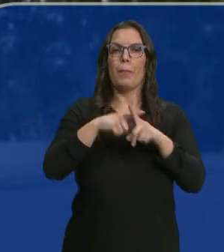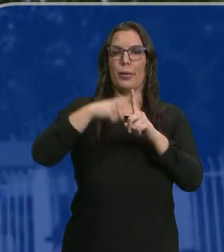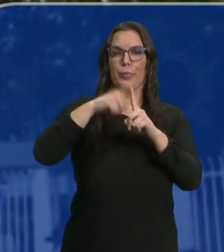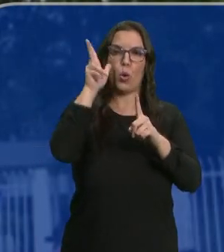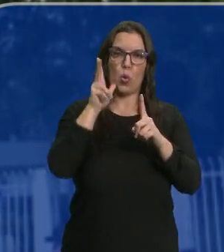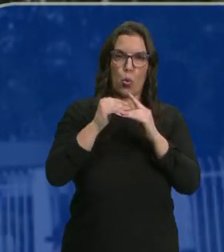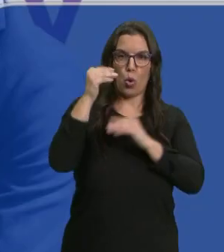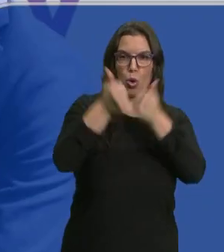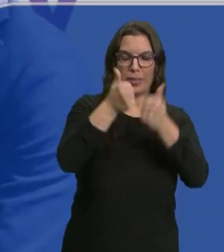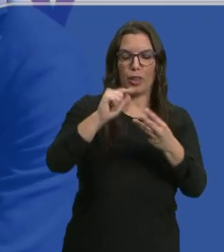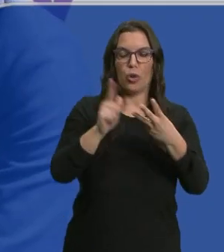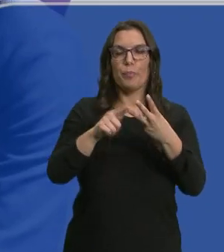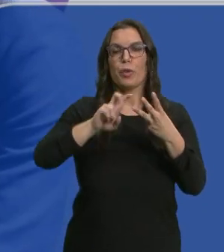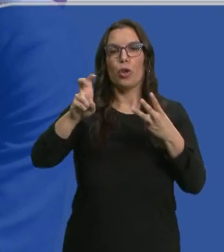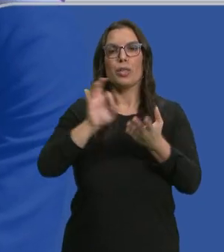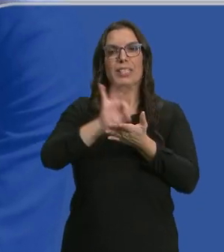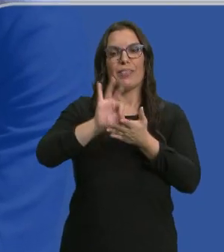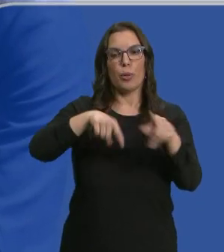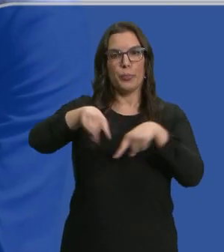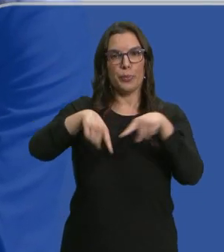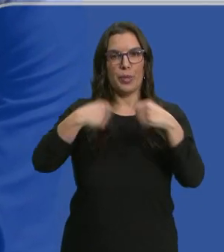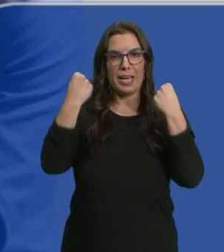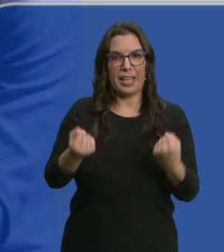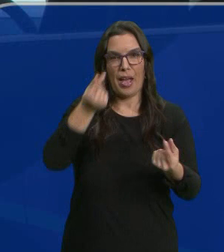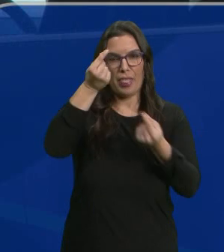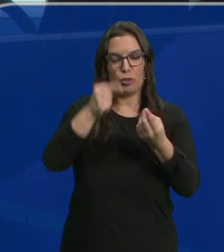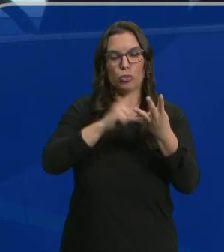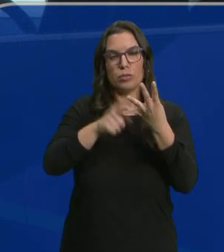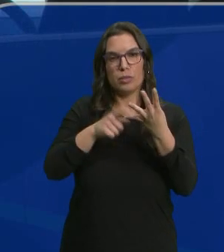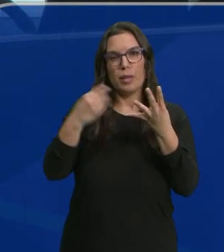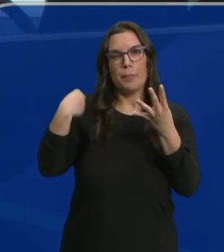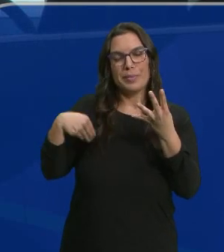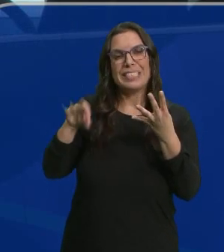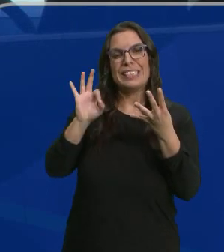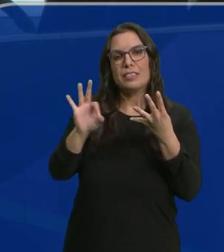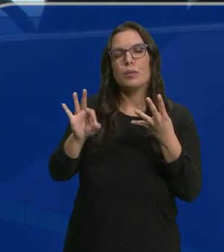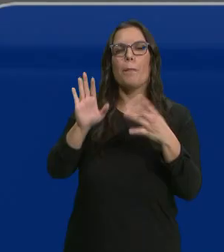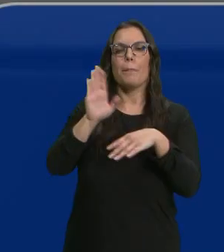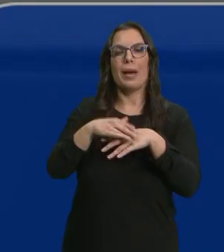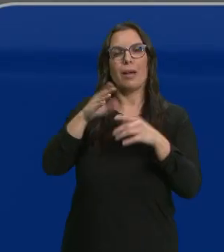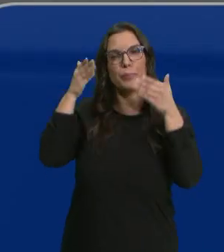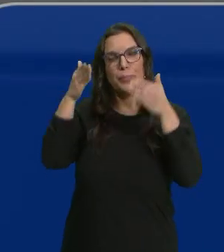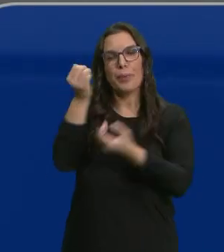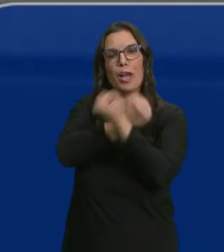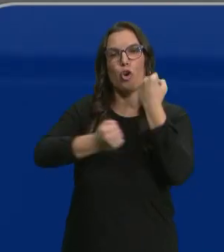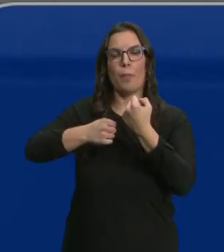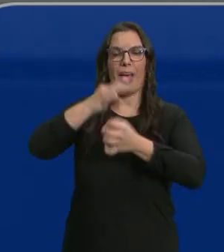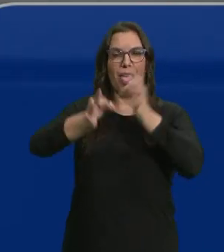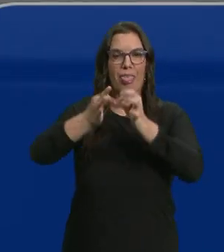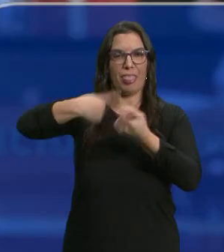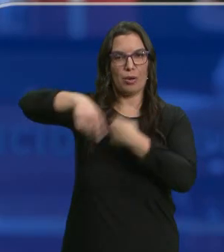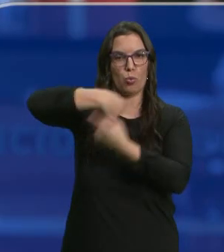gama y competición; Mobilize, para los servicios de movilidad de energía y datos; y Future is Neutral, centrada en la economía circular.